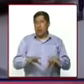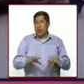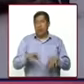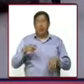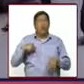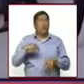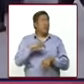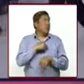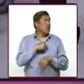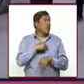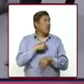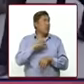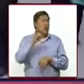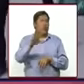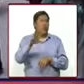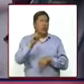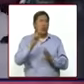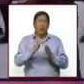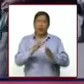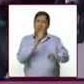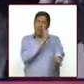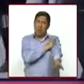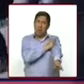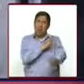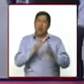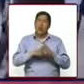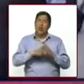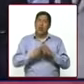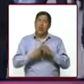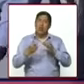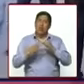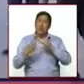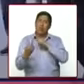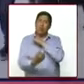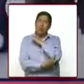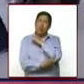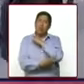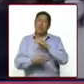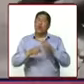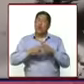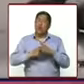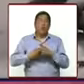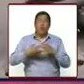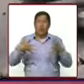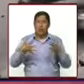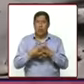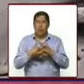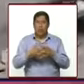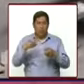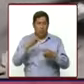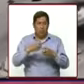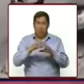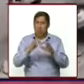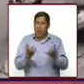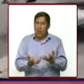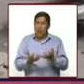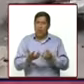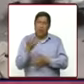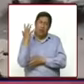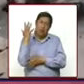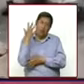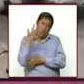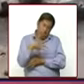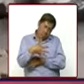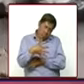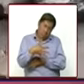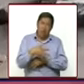Estamos aproximadamente a unos 50 metros del inicio del puente donde comienza el bloqueo, donde se encuentra piedras, ramas, troncos,